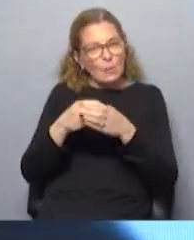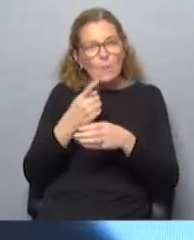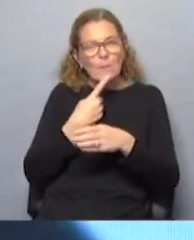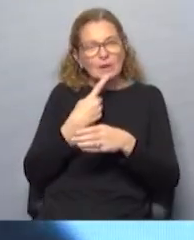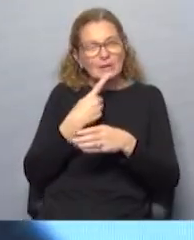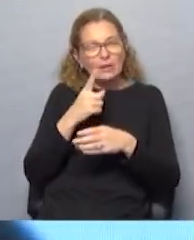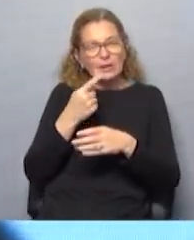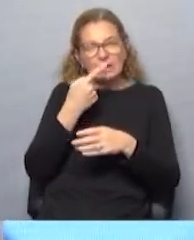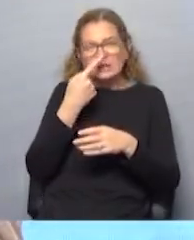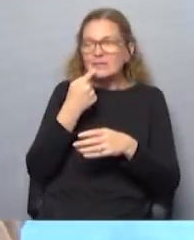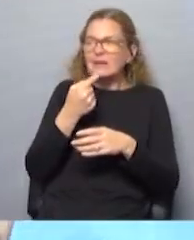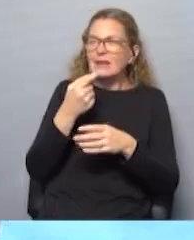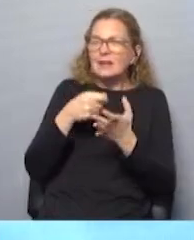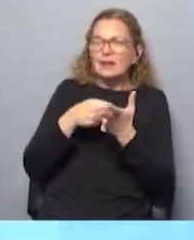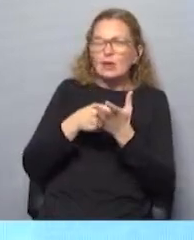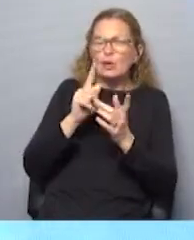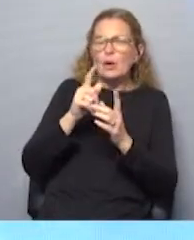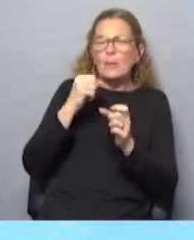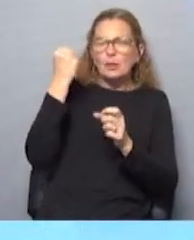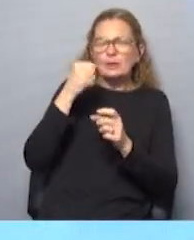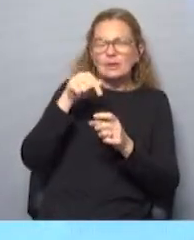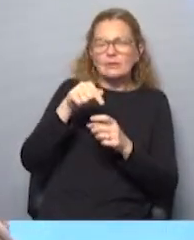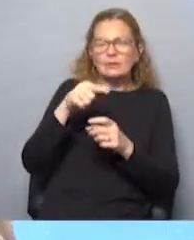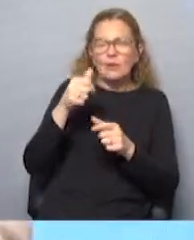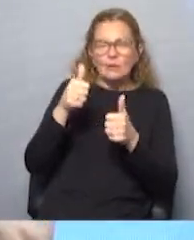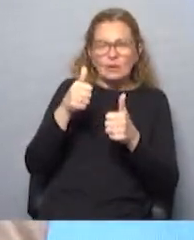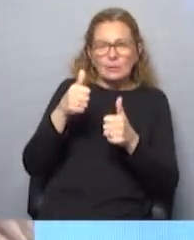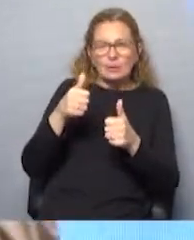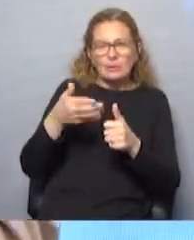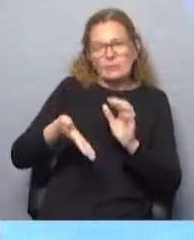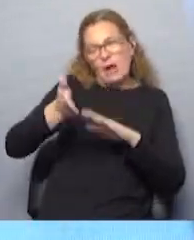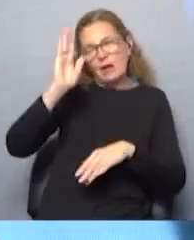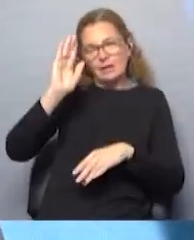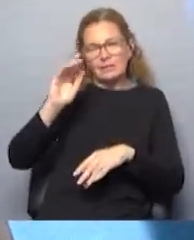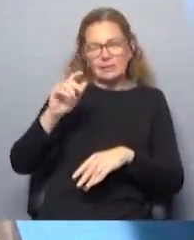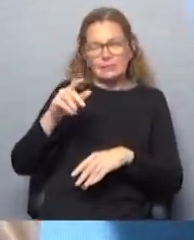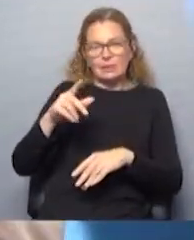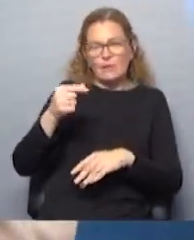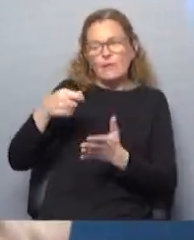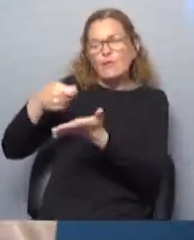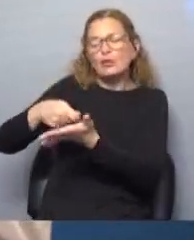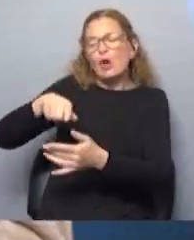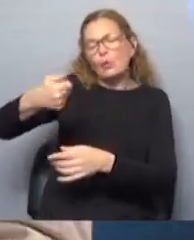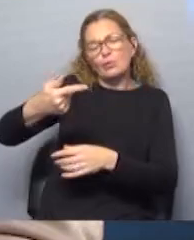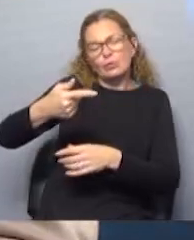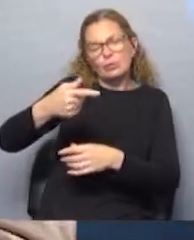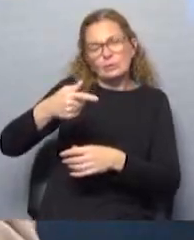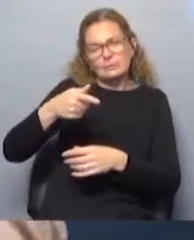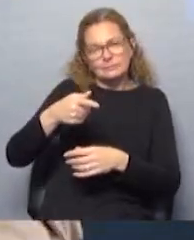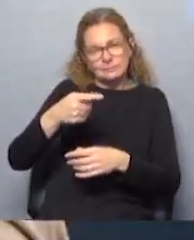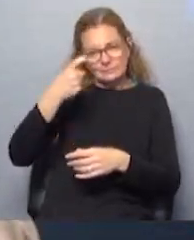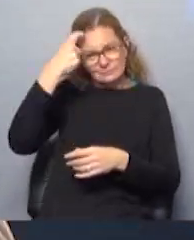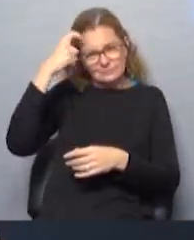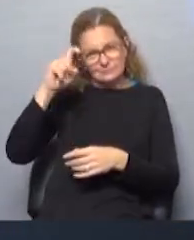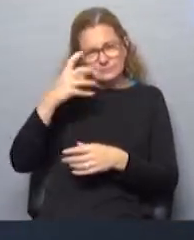dinero no es tan importante en esto o que simplemente bueno todo bien pero marche preso porque hay que es asignar fondos a otra cosa hay componentes y de lo